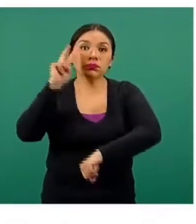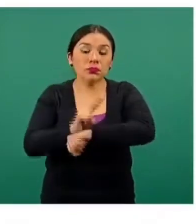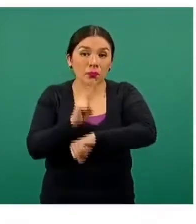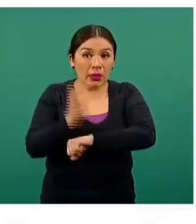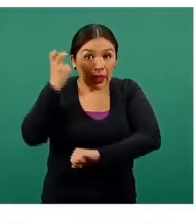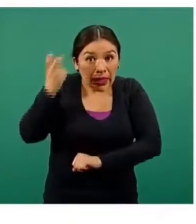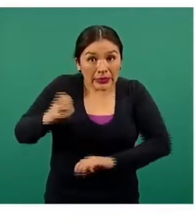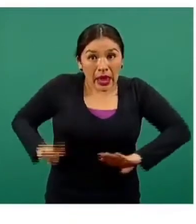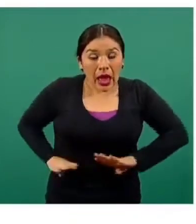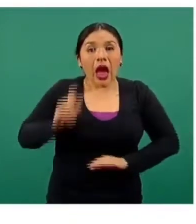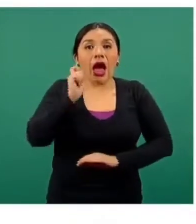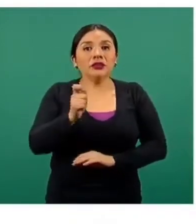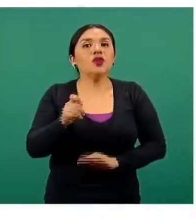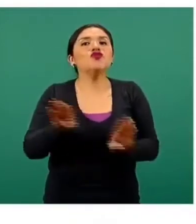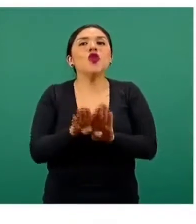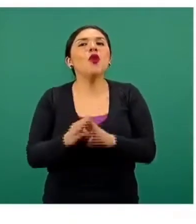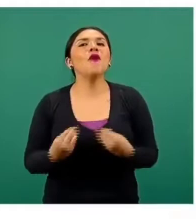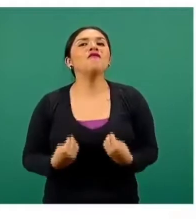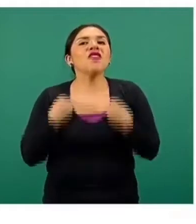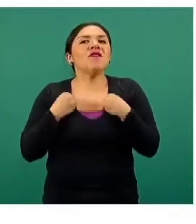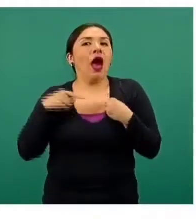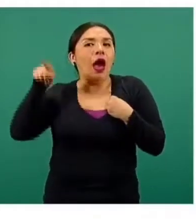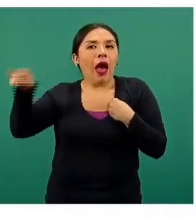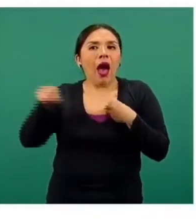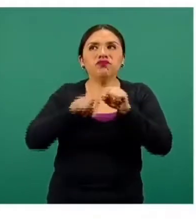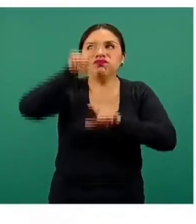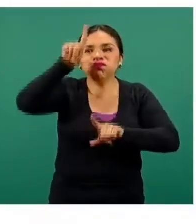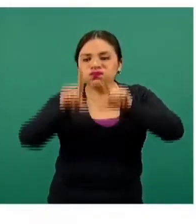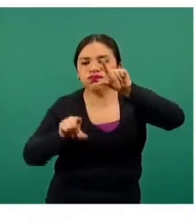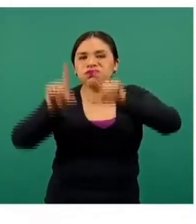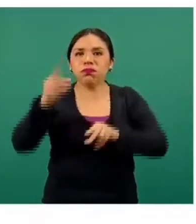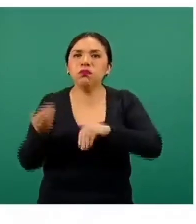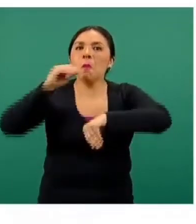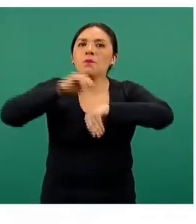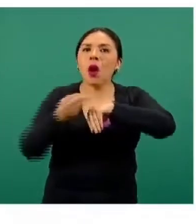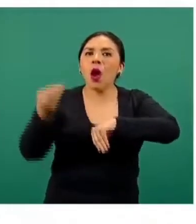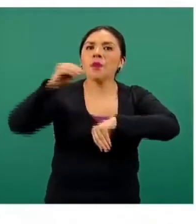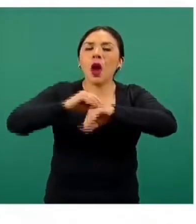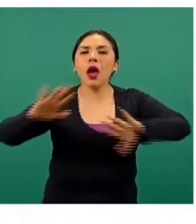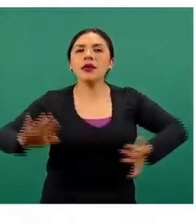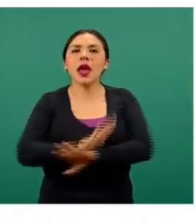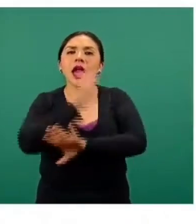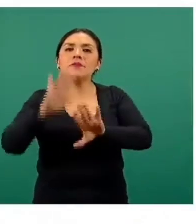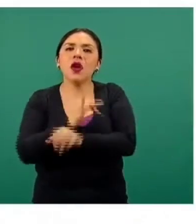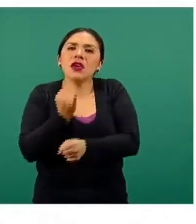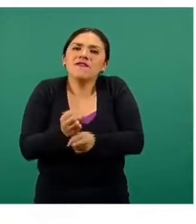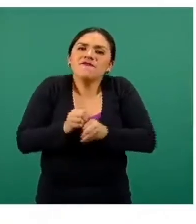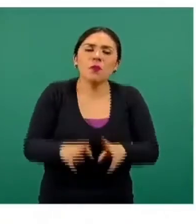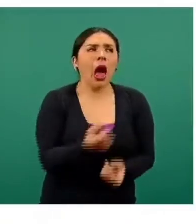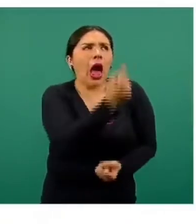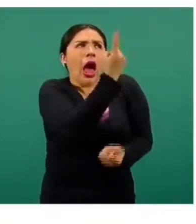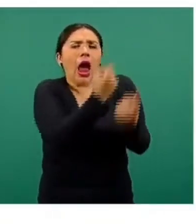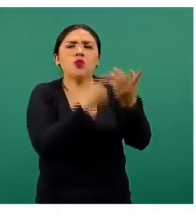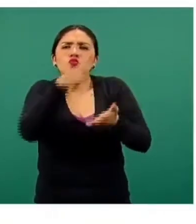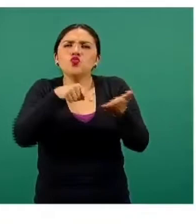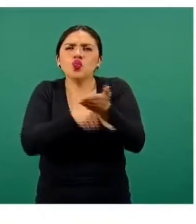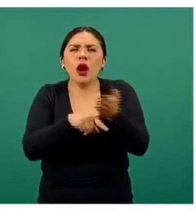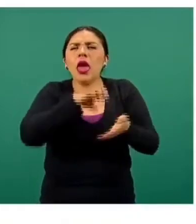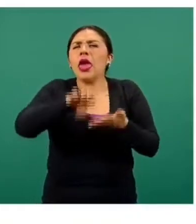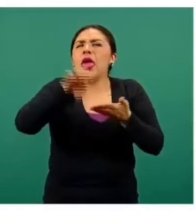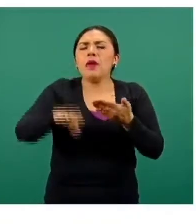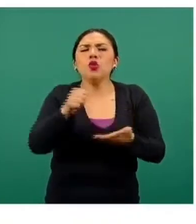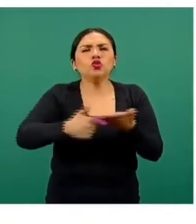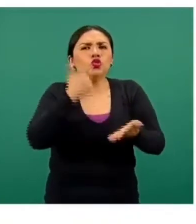una gráfica activa, viva. Esta gráfica se van incorporando datos que en algunas comunidades, por ejemplo en